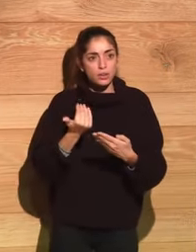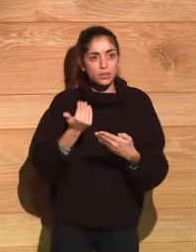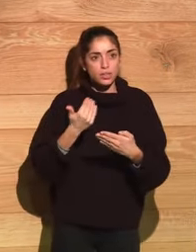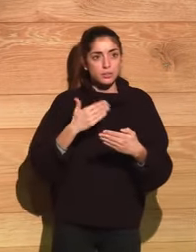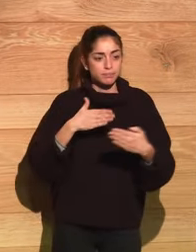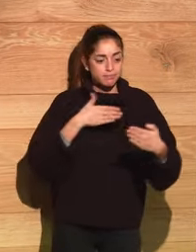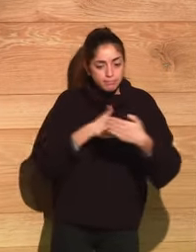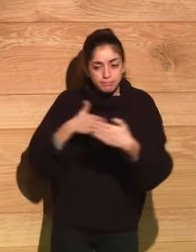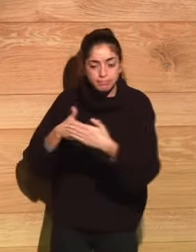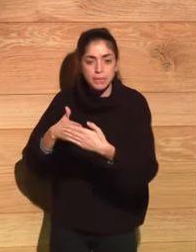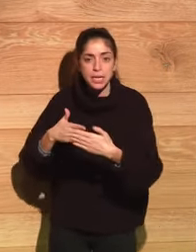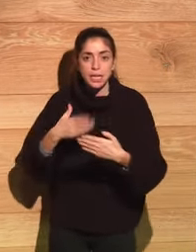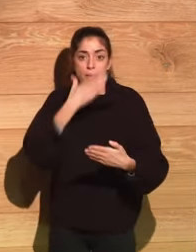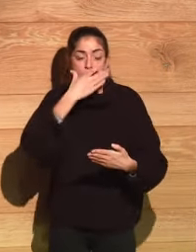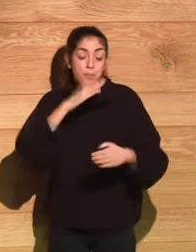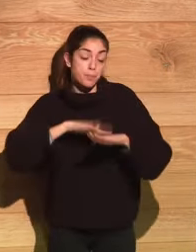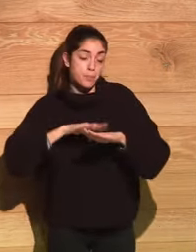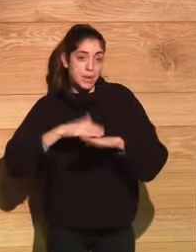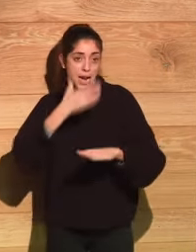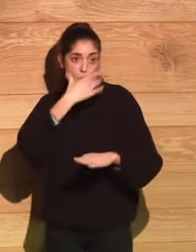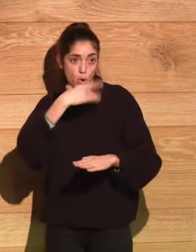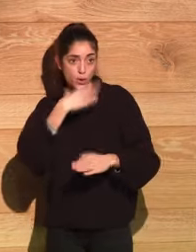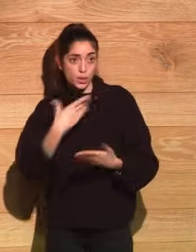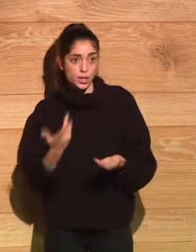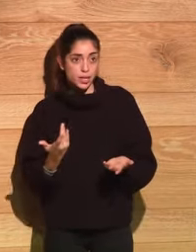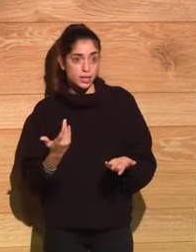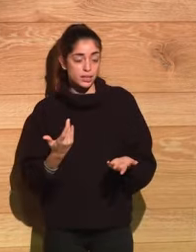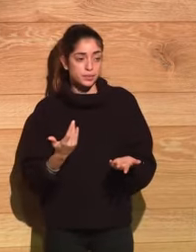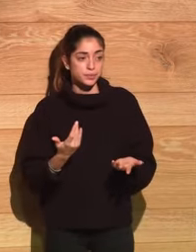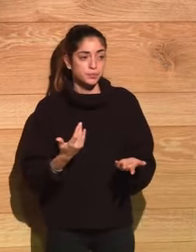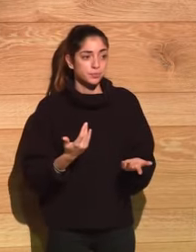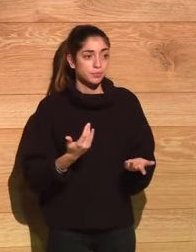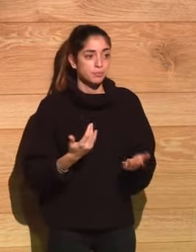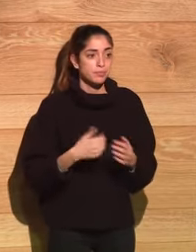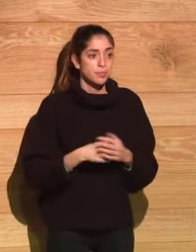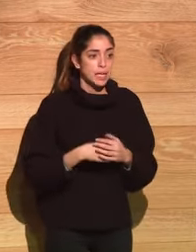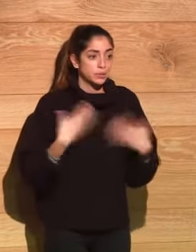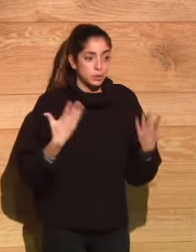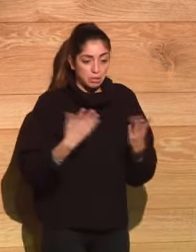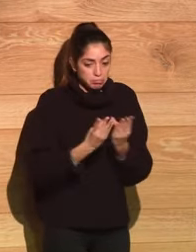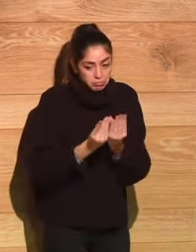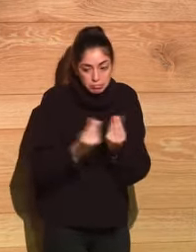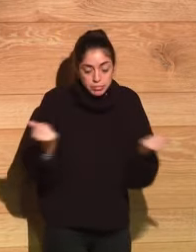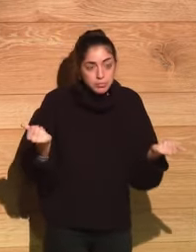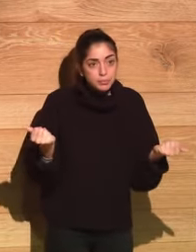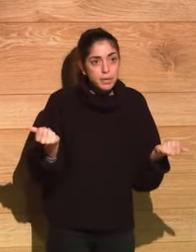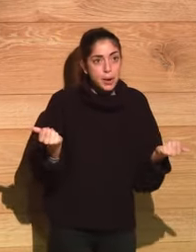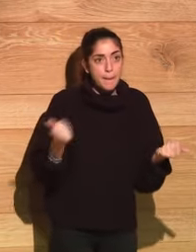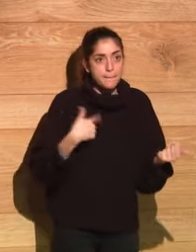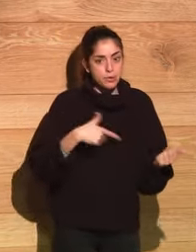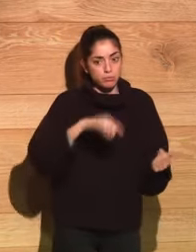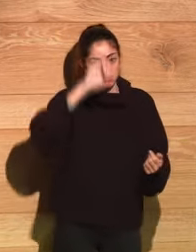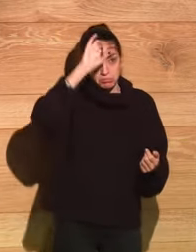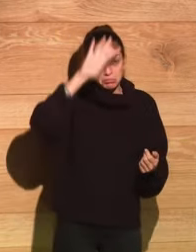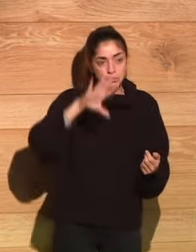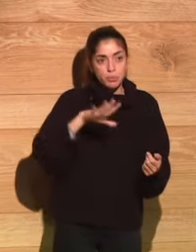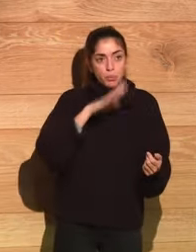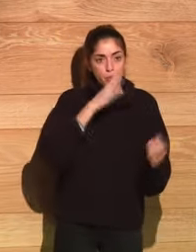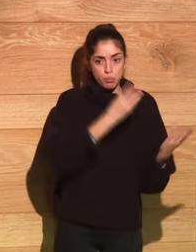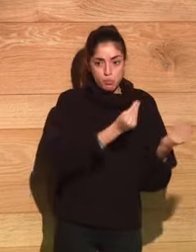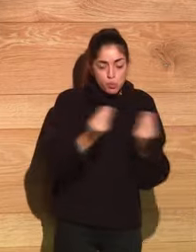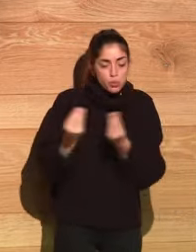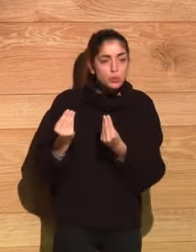digamos, sobre la realidad y los hubiera hecho desaparecer. Me sorprendía mucho porque eran muchos: Luis